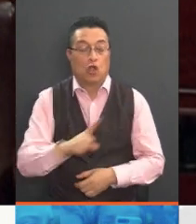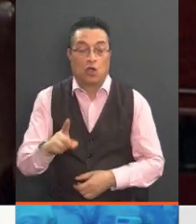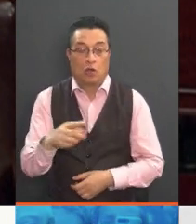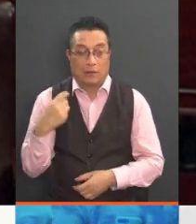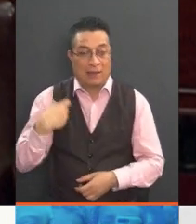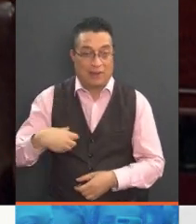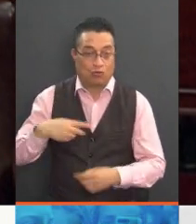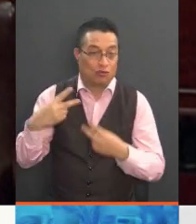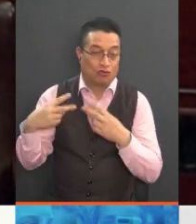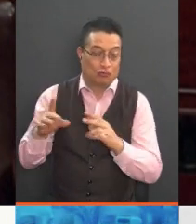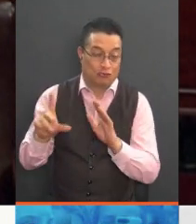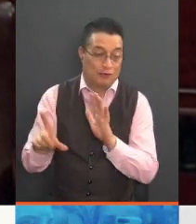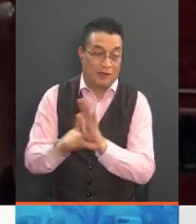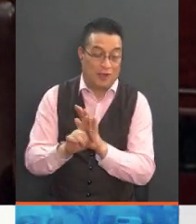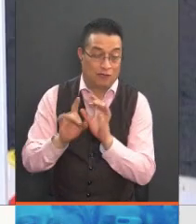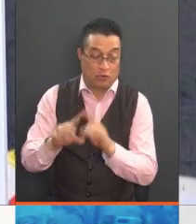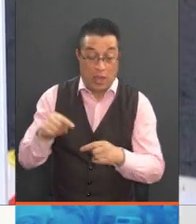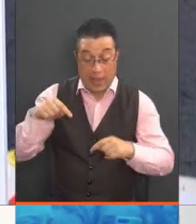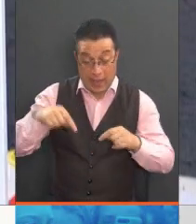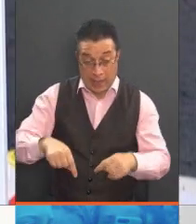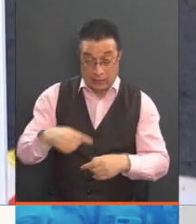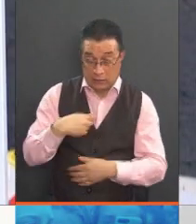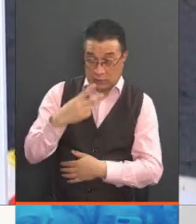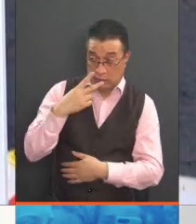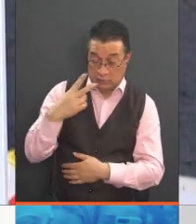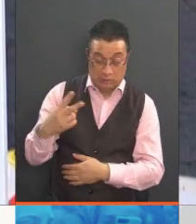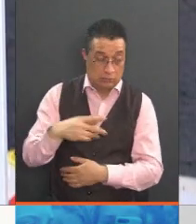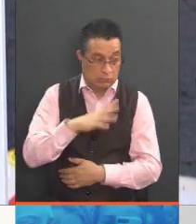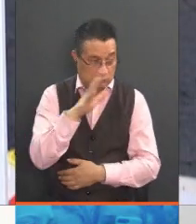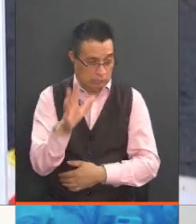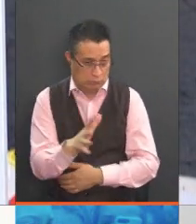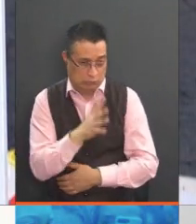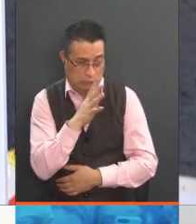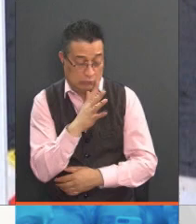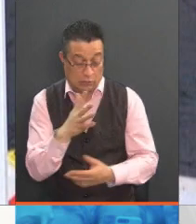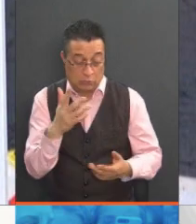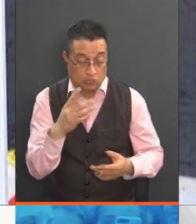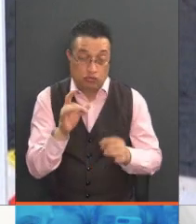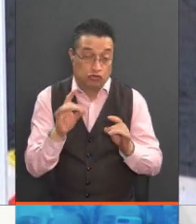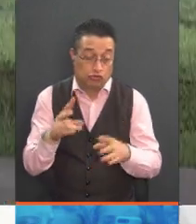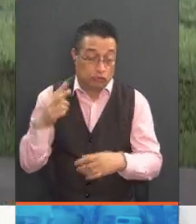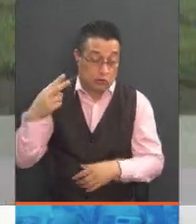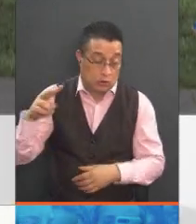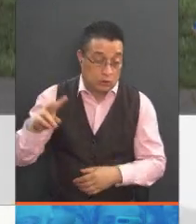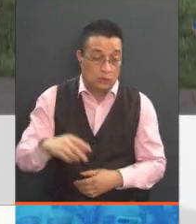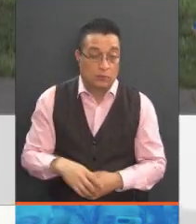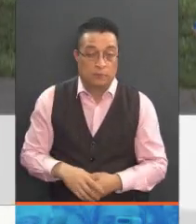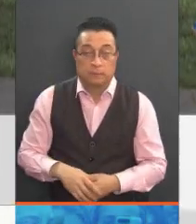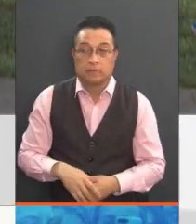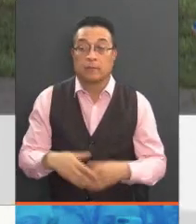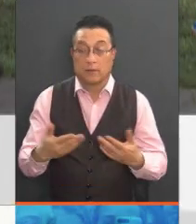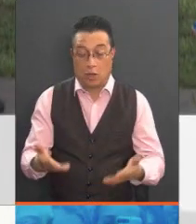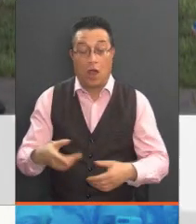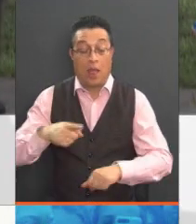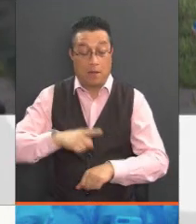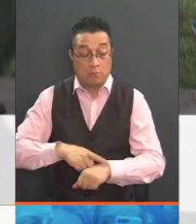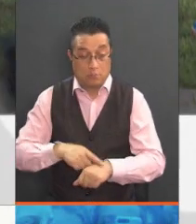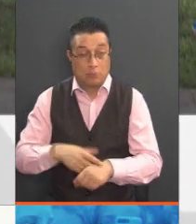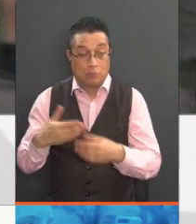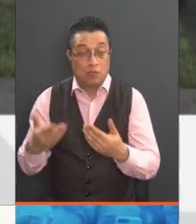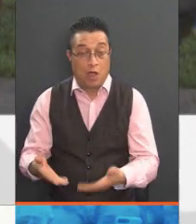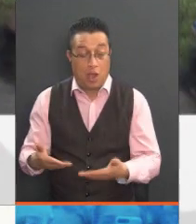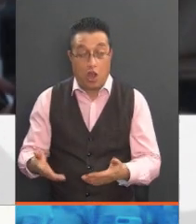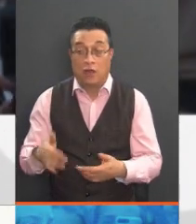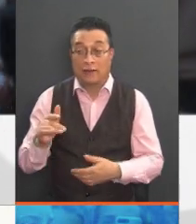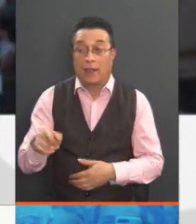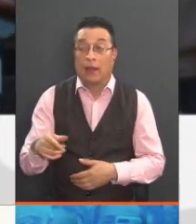Unidos. Desde aquí nosotros nos parece el mundo al revés, pero bueno. Bueno, en momentos, Ramón y Carlos,